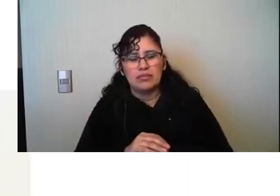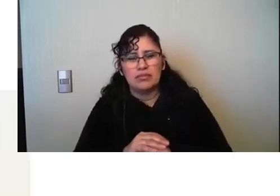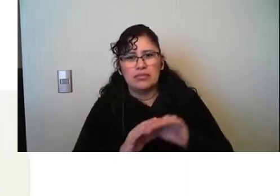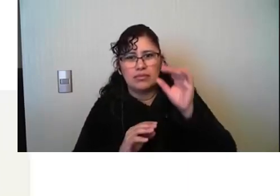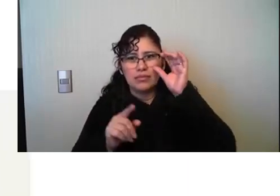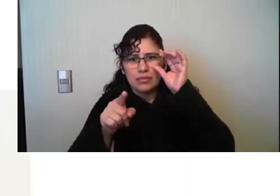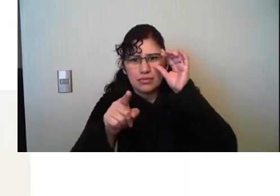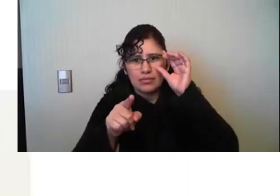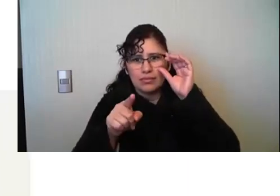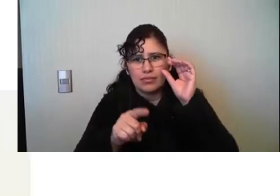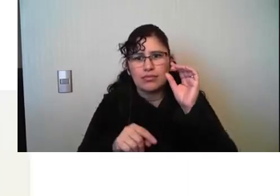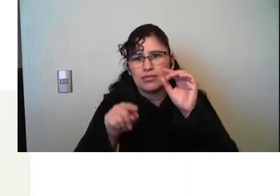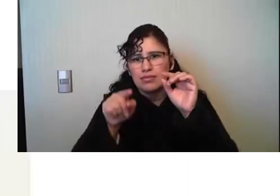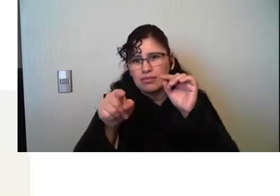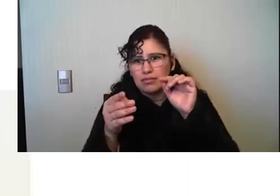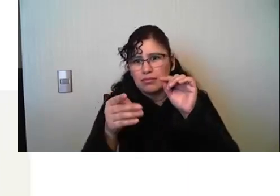acá.